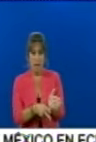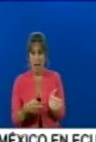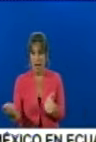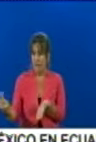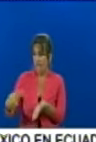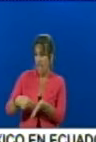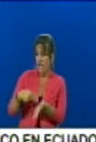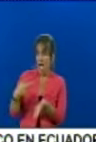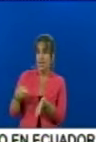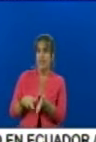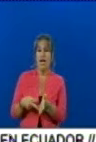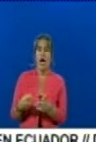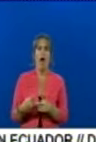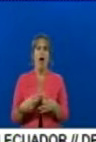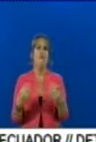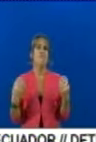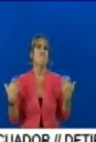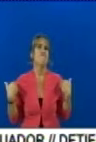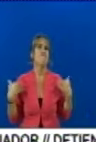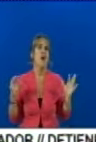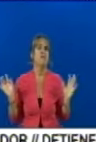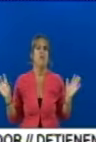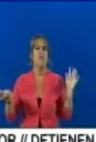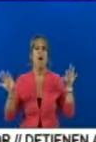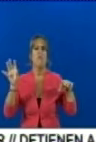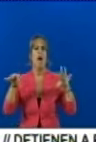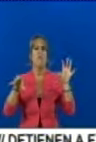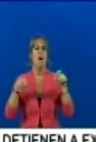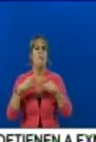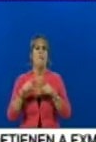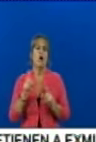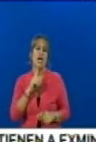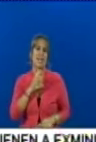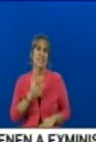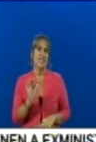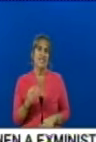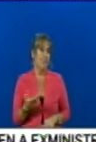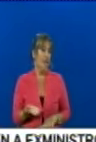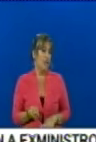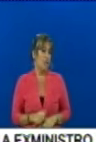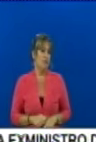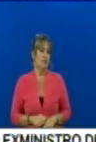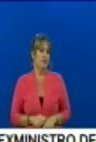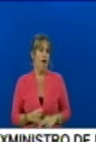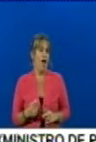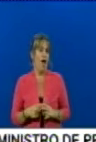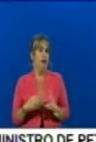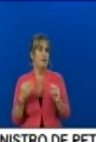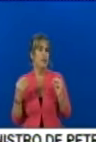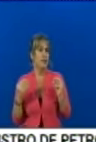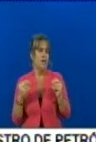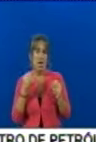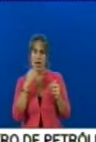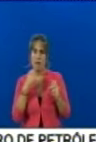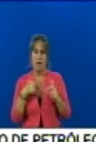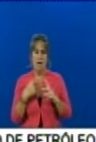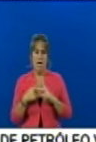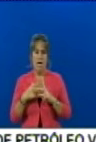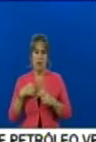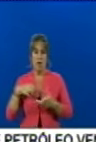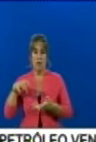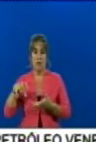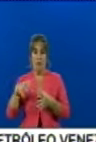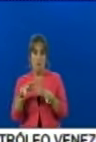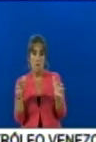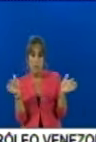hay todavía consejos que faltan por el completamiento, porque también tenemos que decir algo. Hay que valorar la capacidad que tiene nuestro mercado y